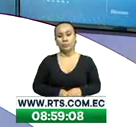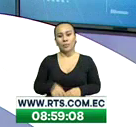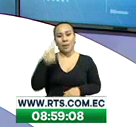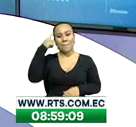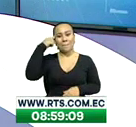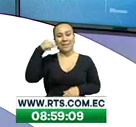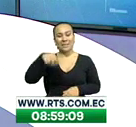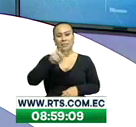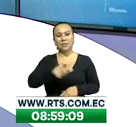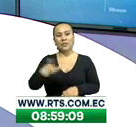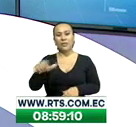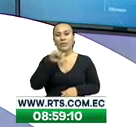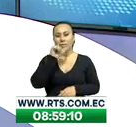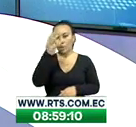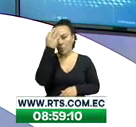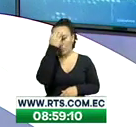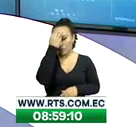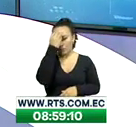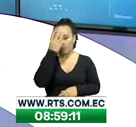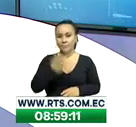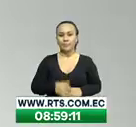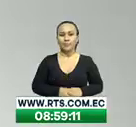estos inmorales. Veamos.